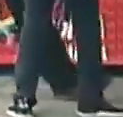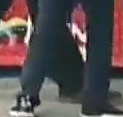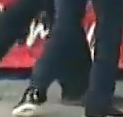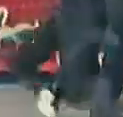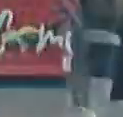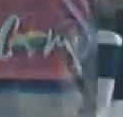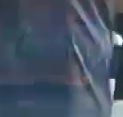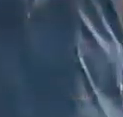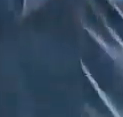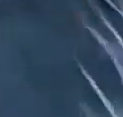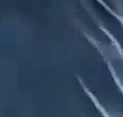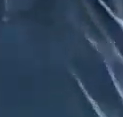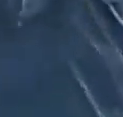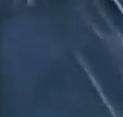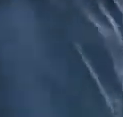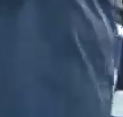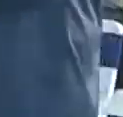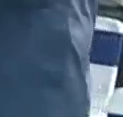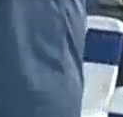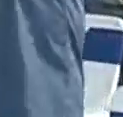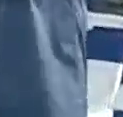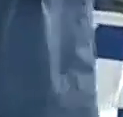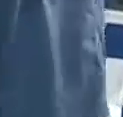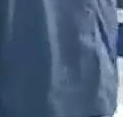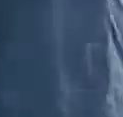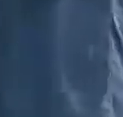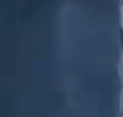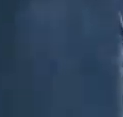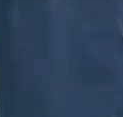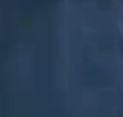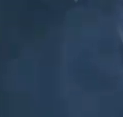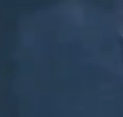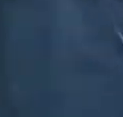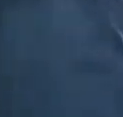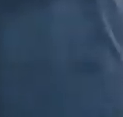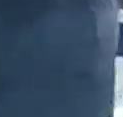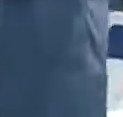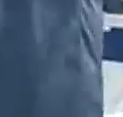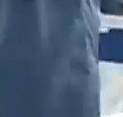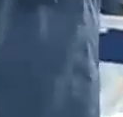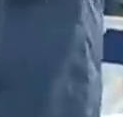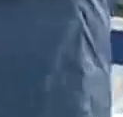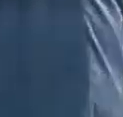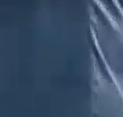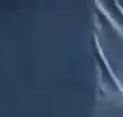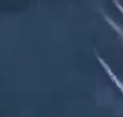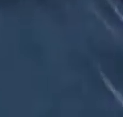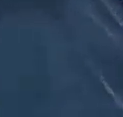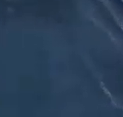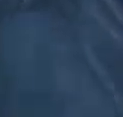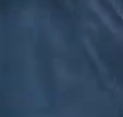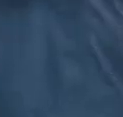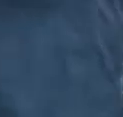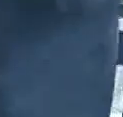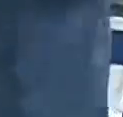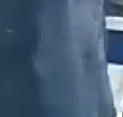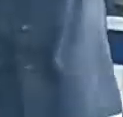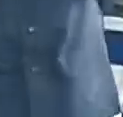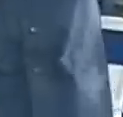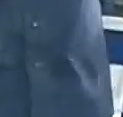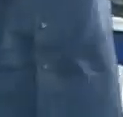La comuna o nada, te falla. Vamos por este, mi gente, ni para coger impulso,